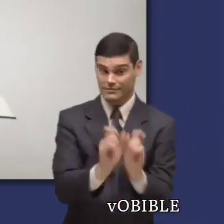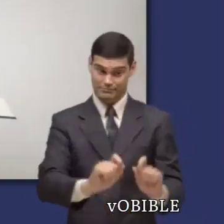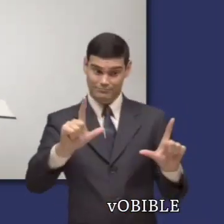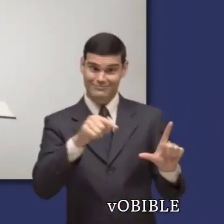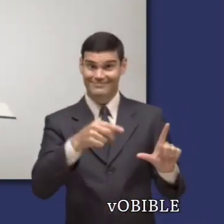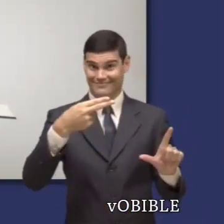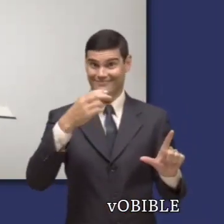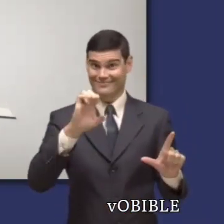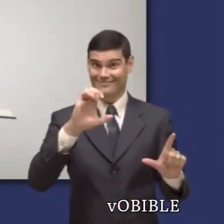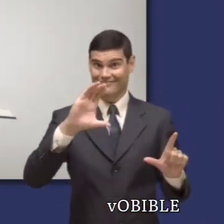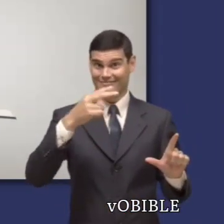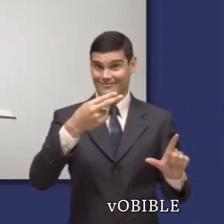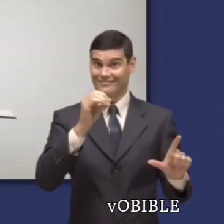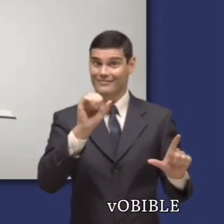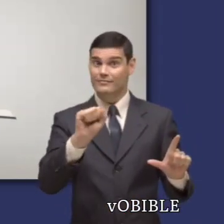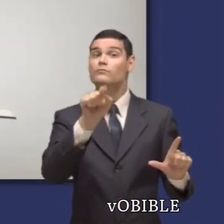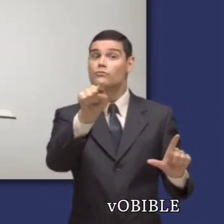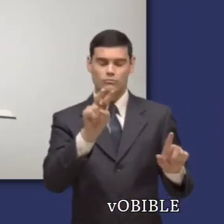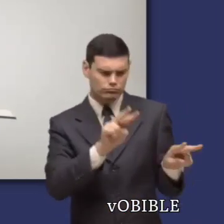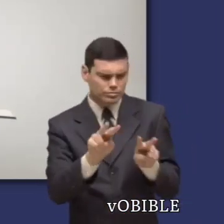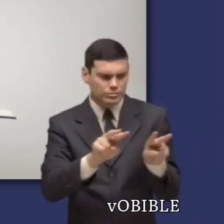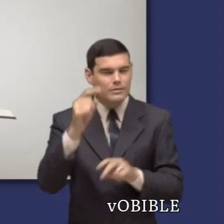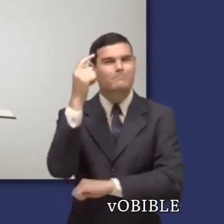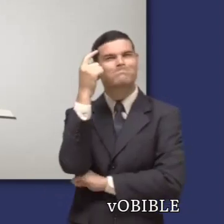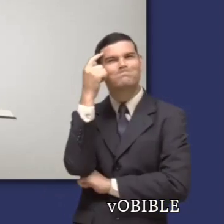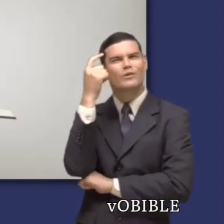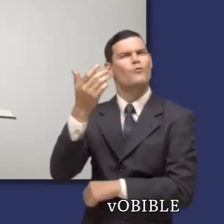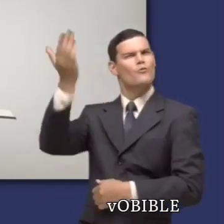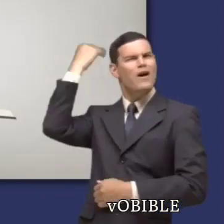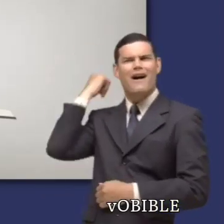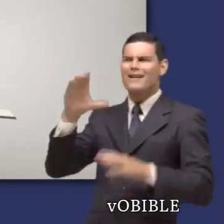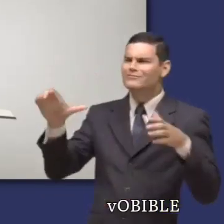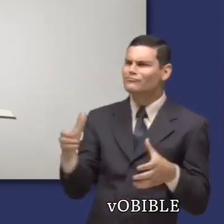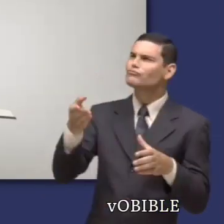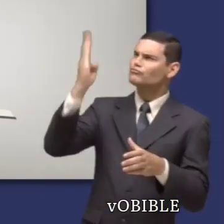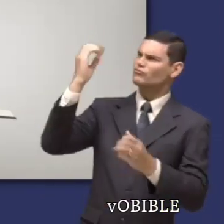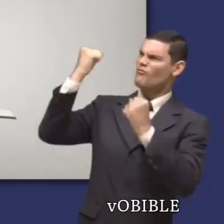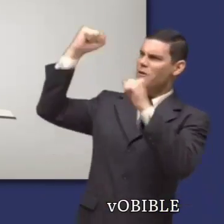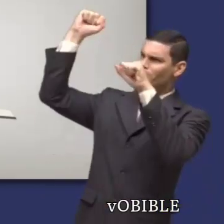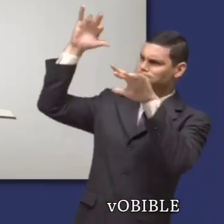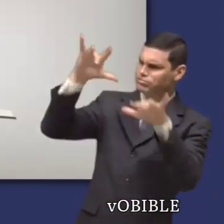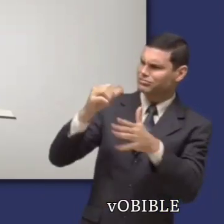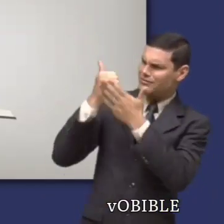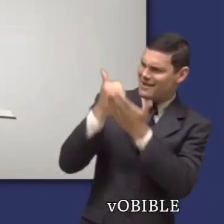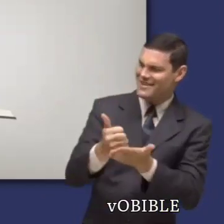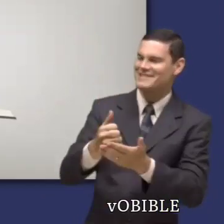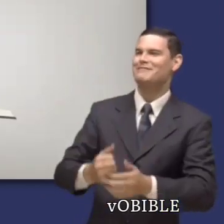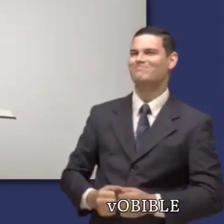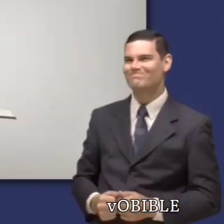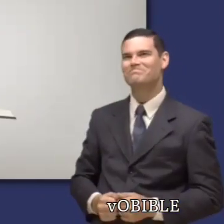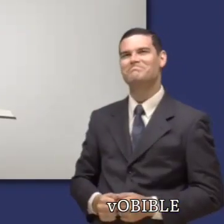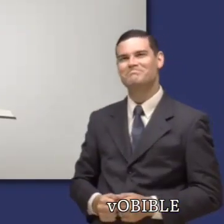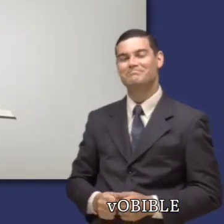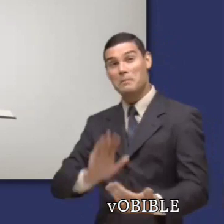Cuando lea Hechos de Apóstoles, fíjese en cómo el Espíritu Santo ayudó a los primeros cristianos, en cómo predicaron